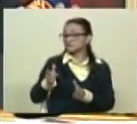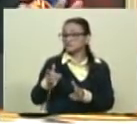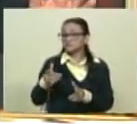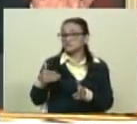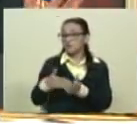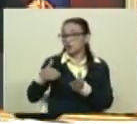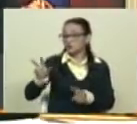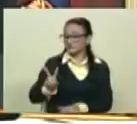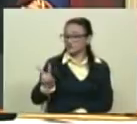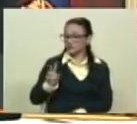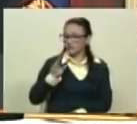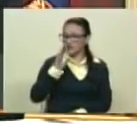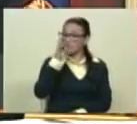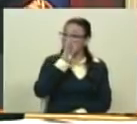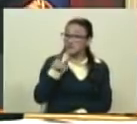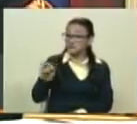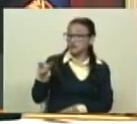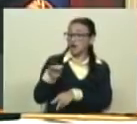Brasil, un gobierno, pues.